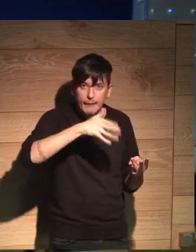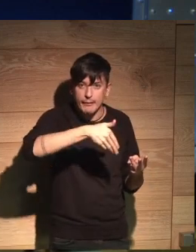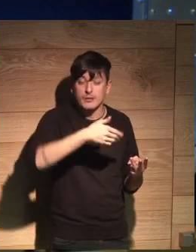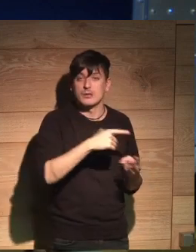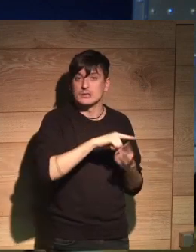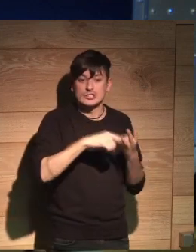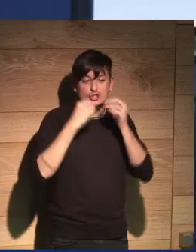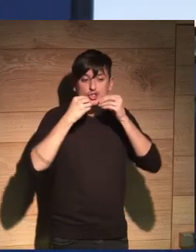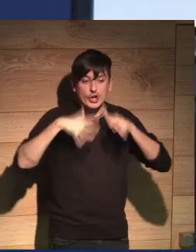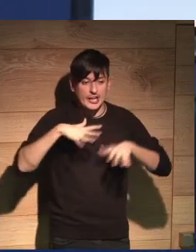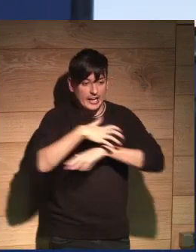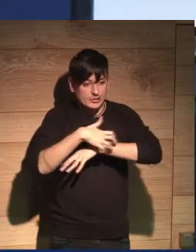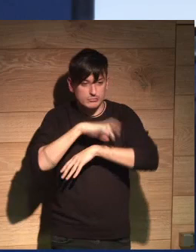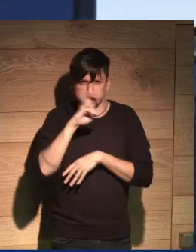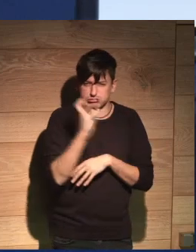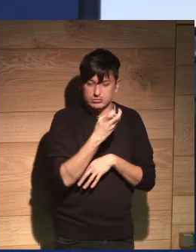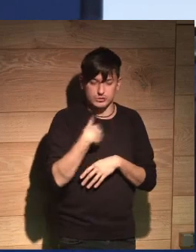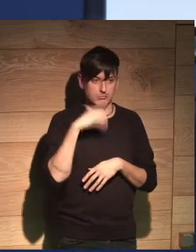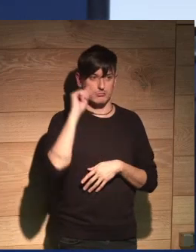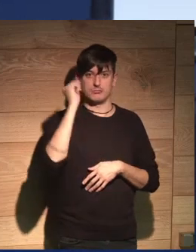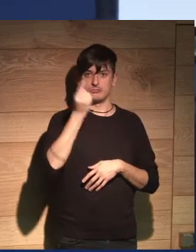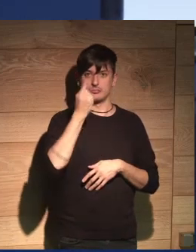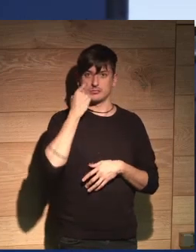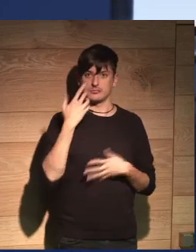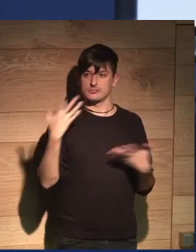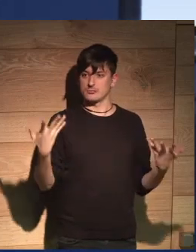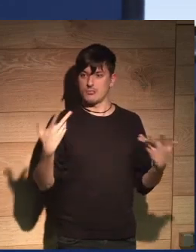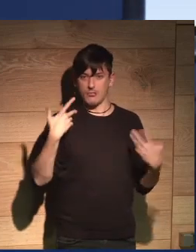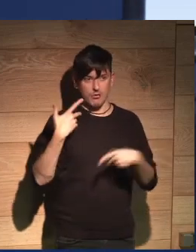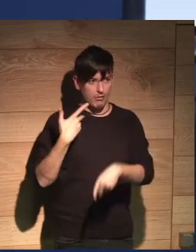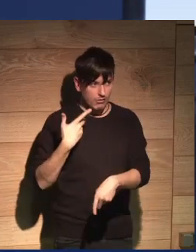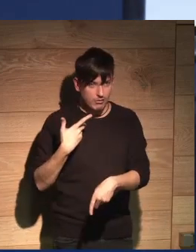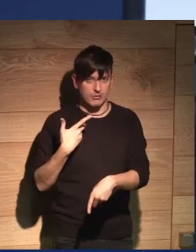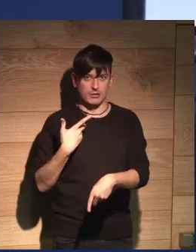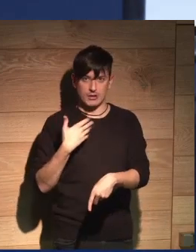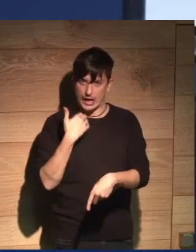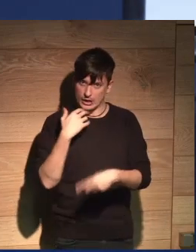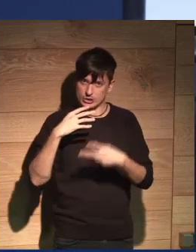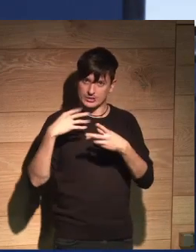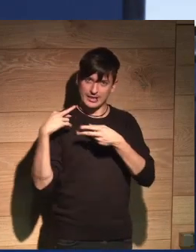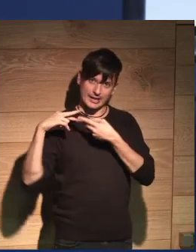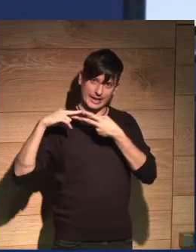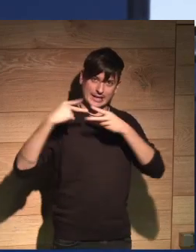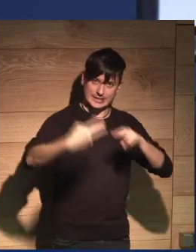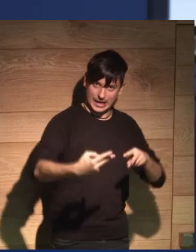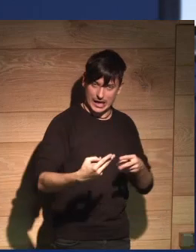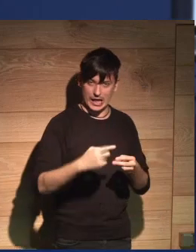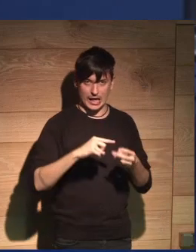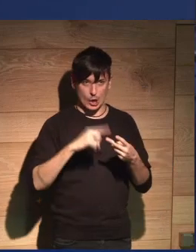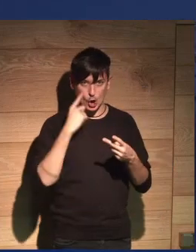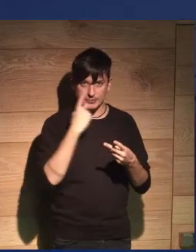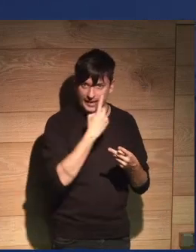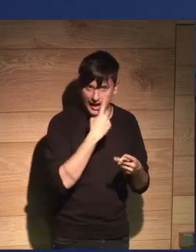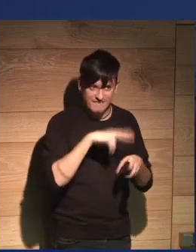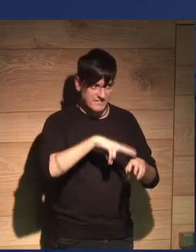gatos. Y me di cuenta que realmente eso era un tratado de genética, un tratado de óptica, un